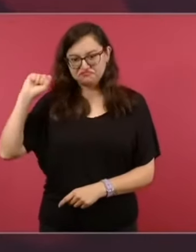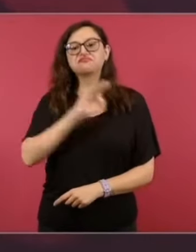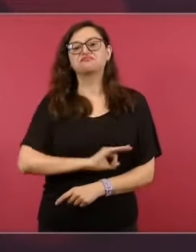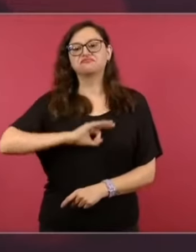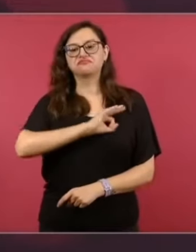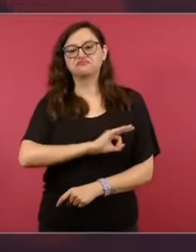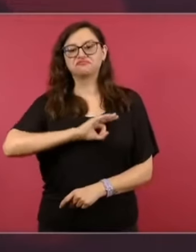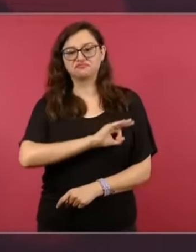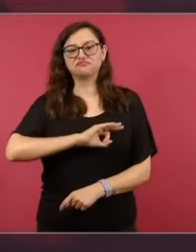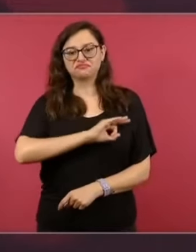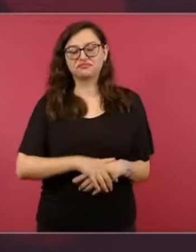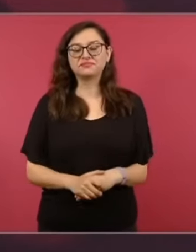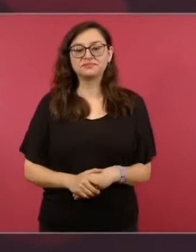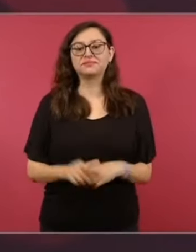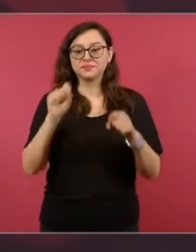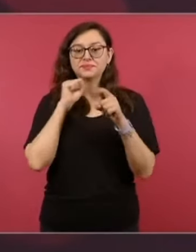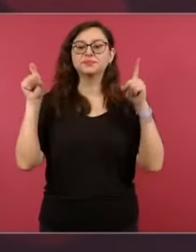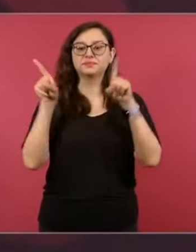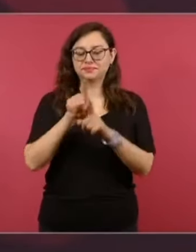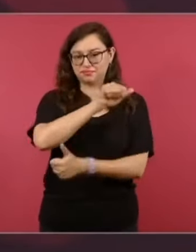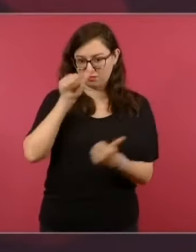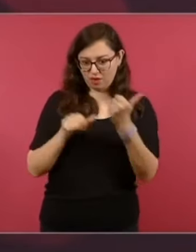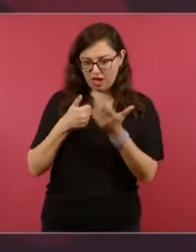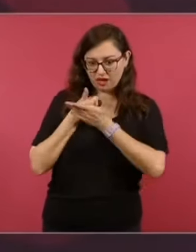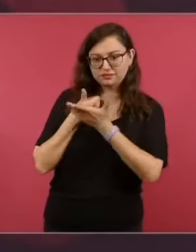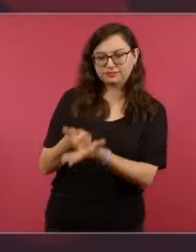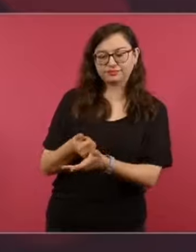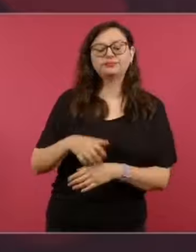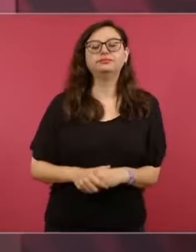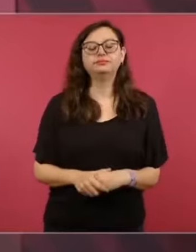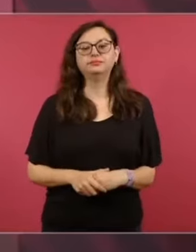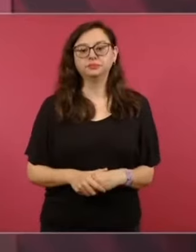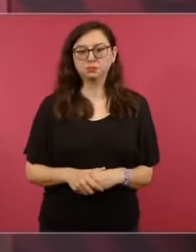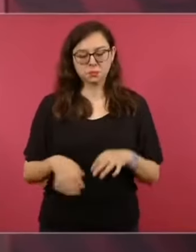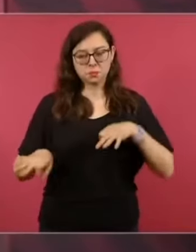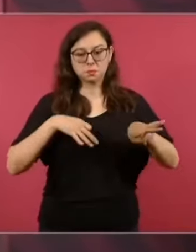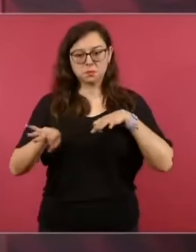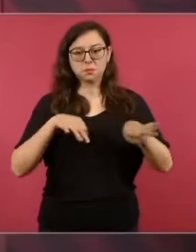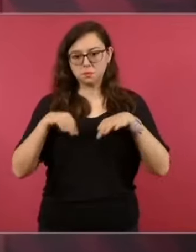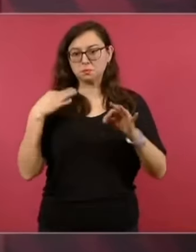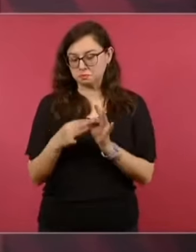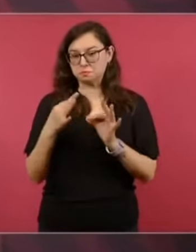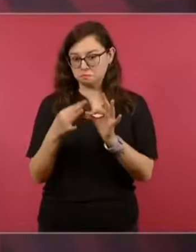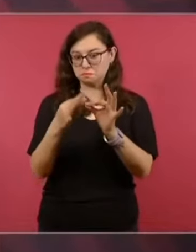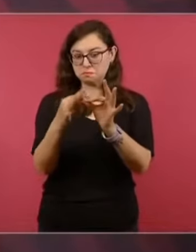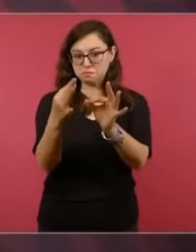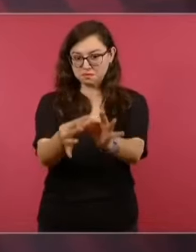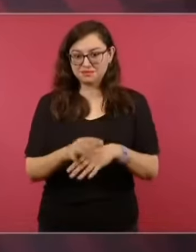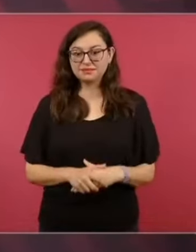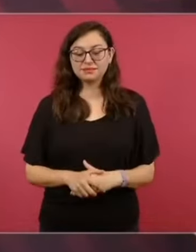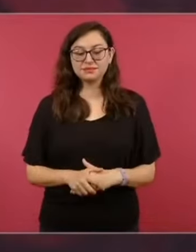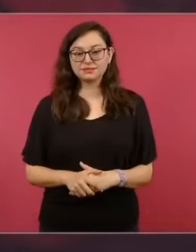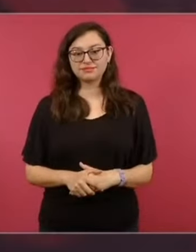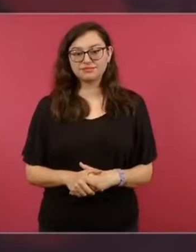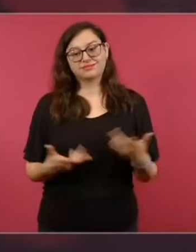desde luego a los técnicos que hacen su trabajo y